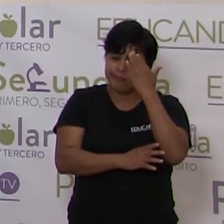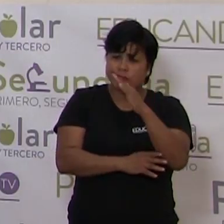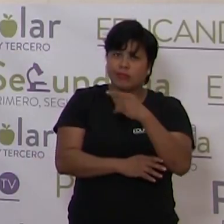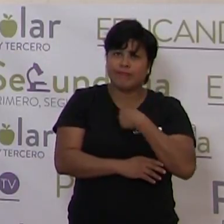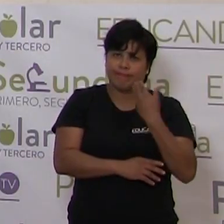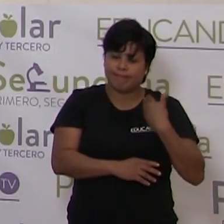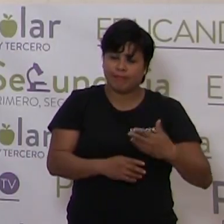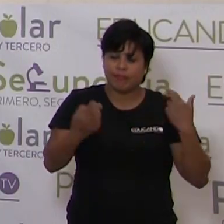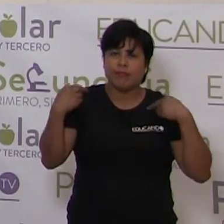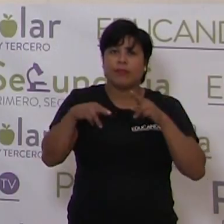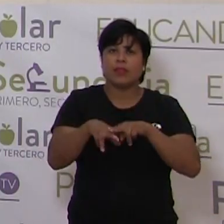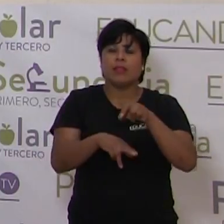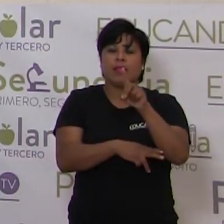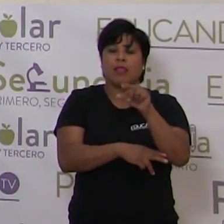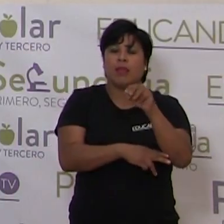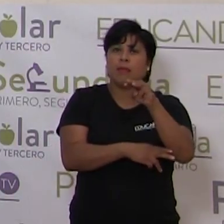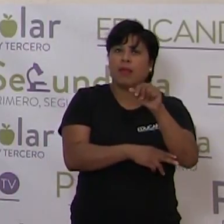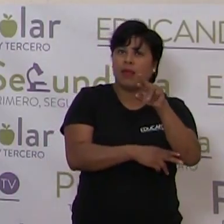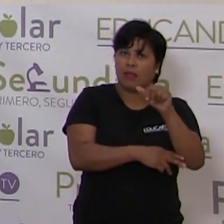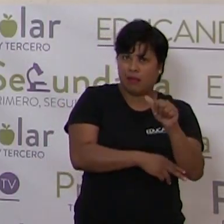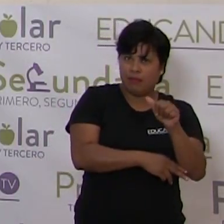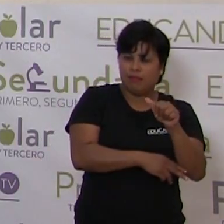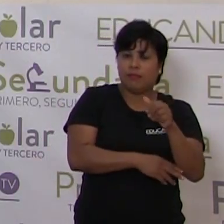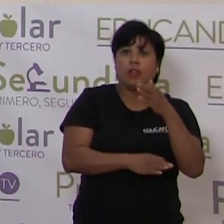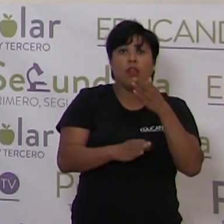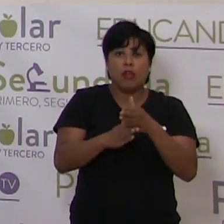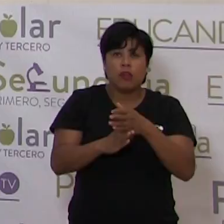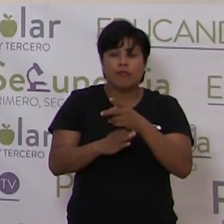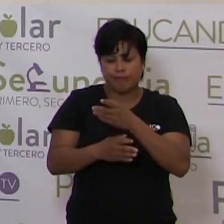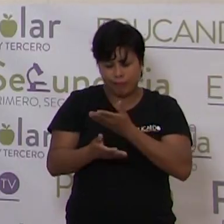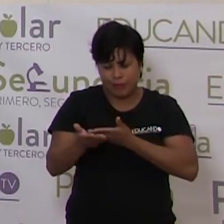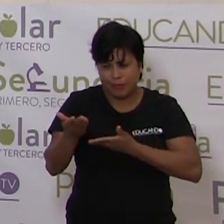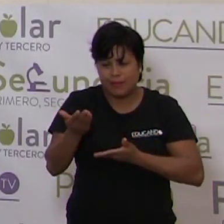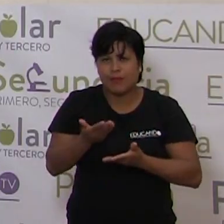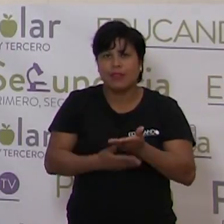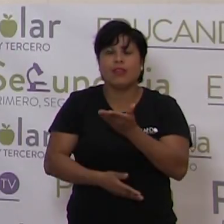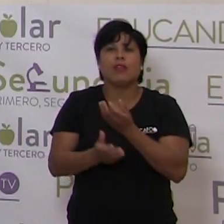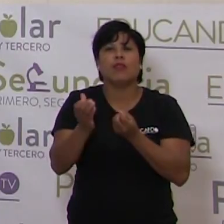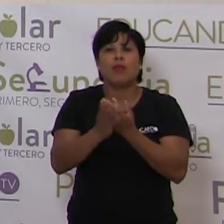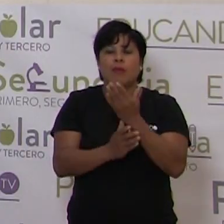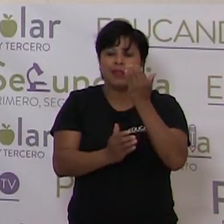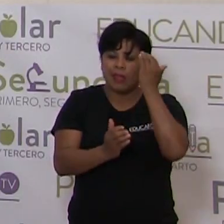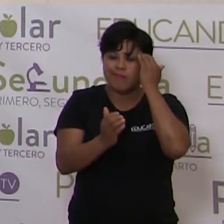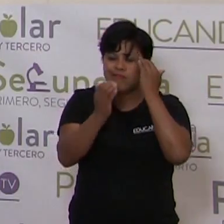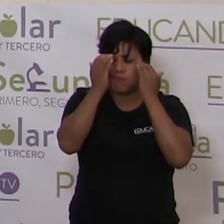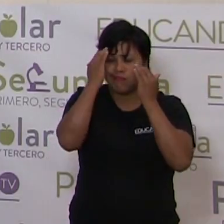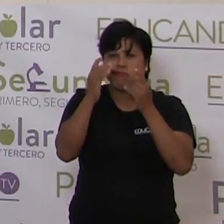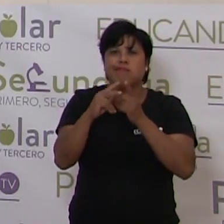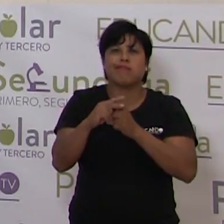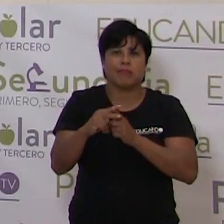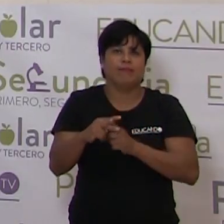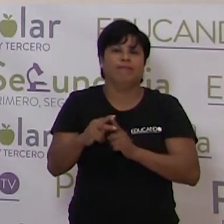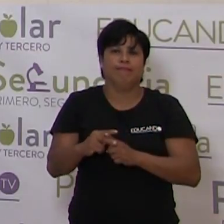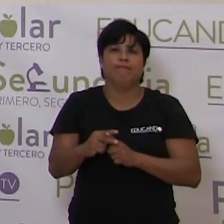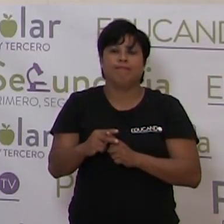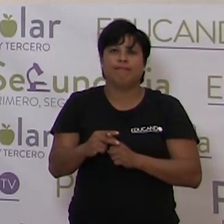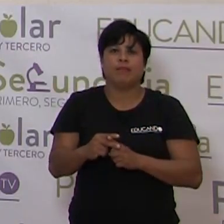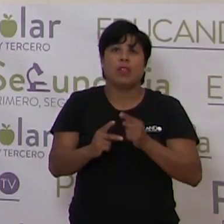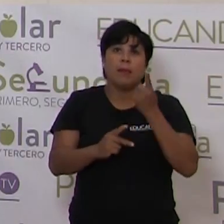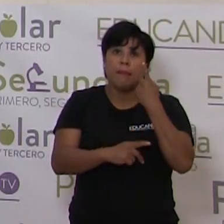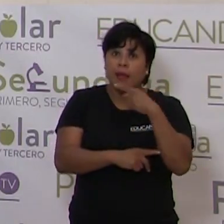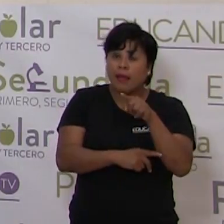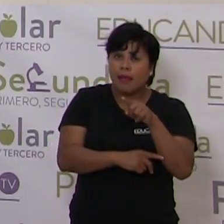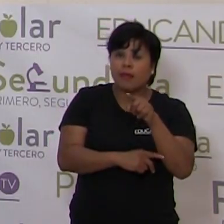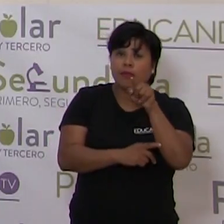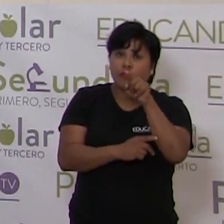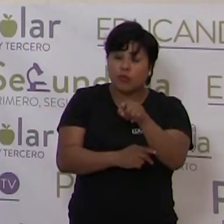la profesora Damara y hoy vamos a compartir el día de hoy conocimientos matemáticos para